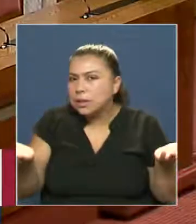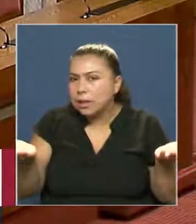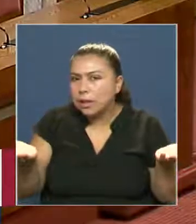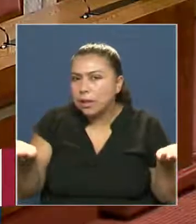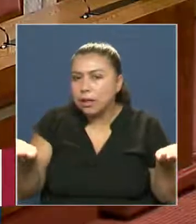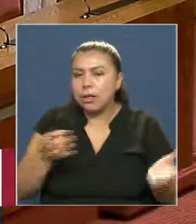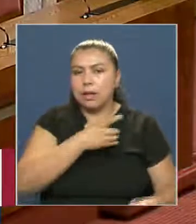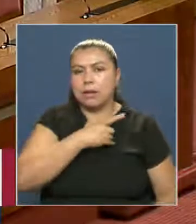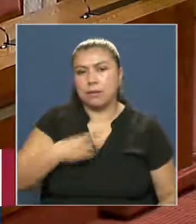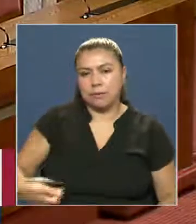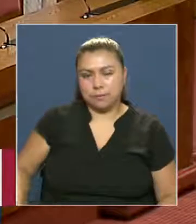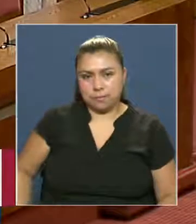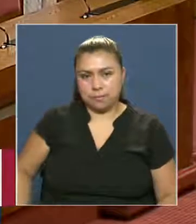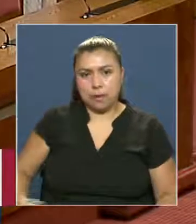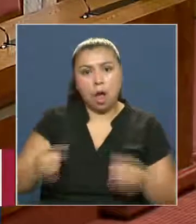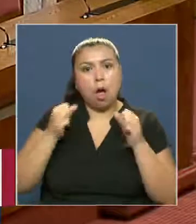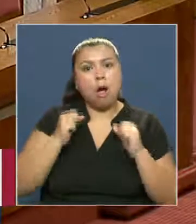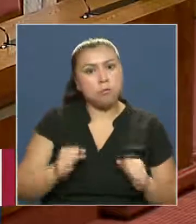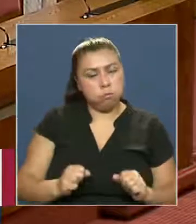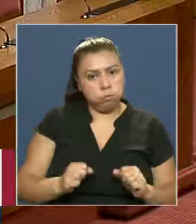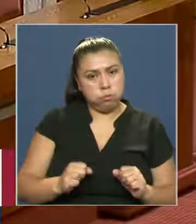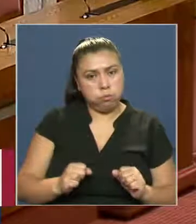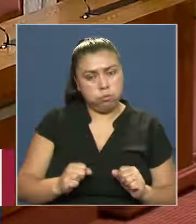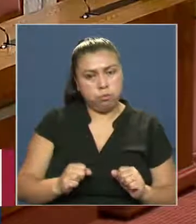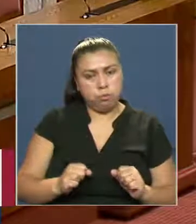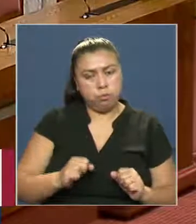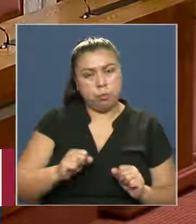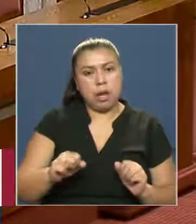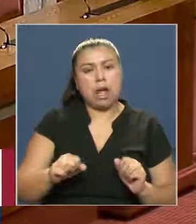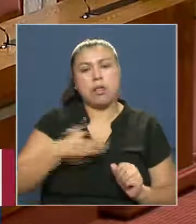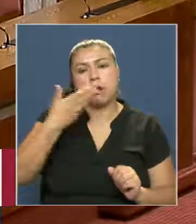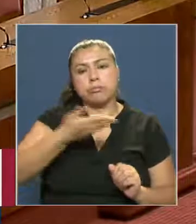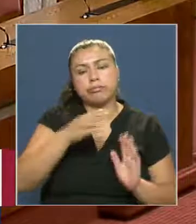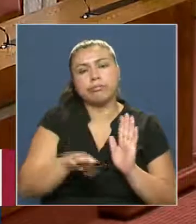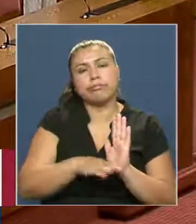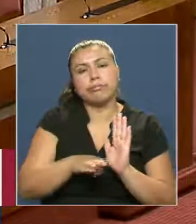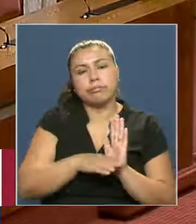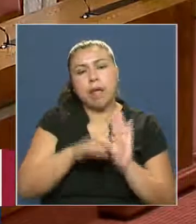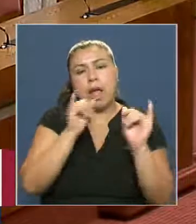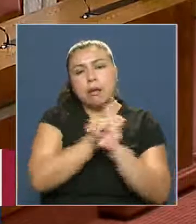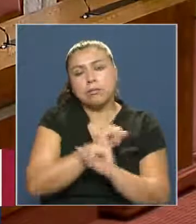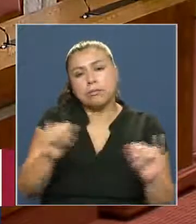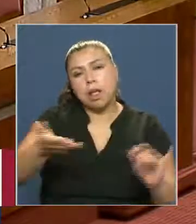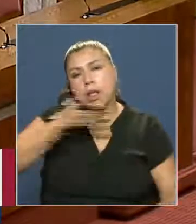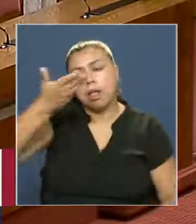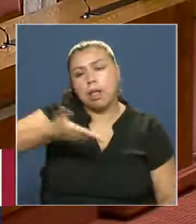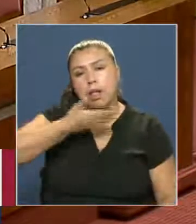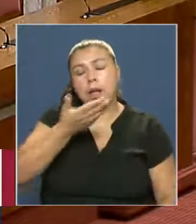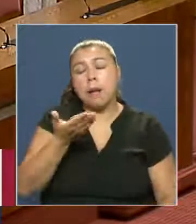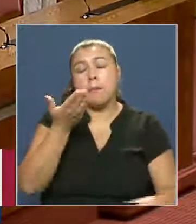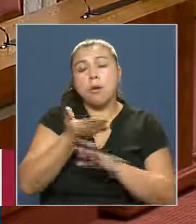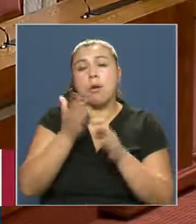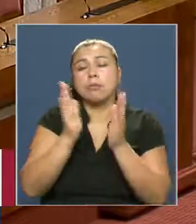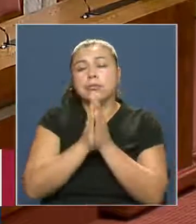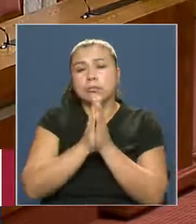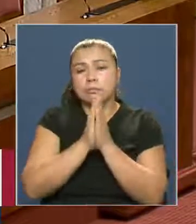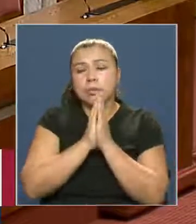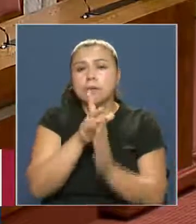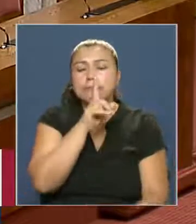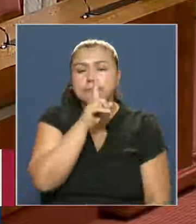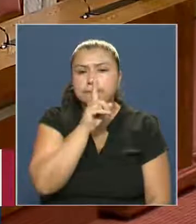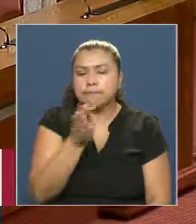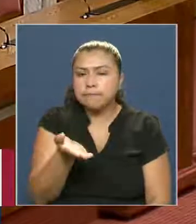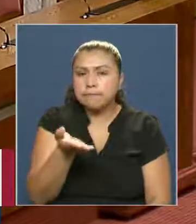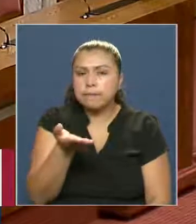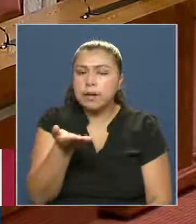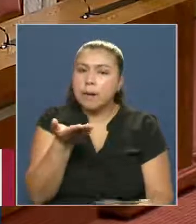el diputado informante tenga las condiciones mínimas para poder emitir el informe. Así que les ruego por favor guardar silencio y sí, le pido